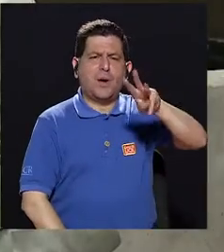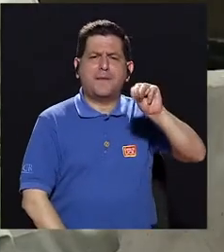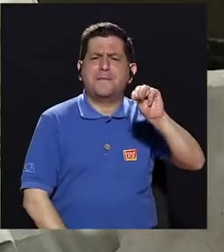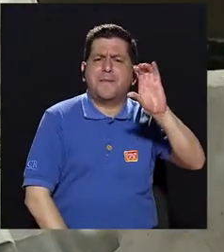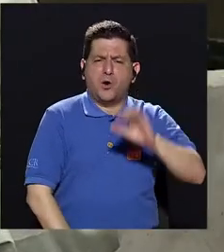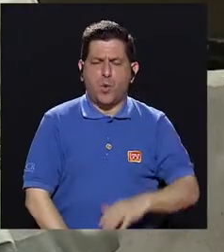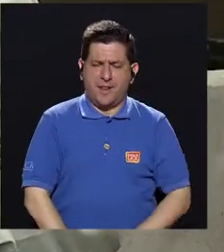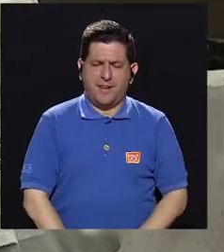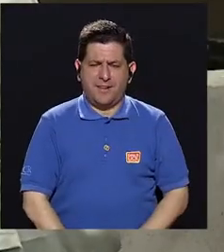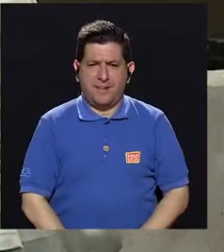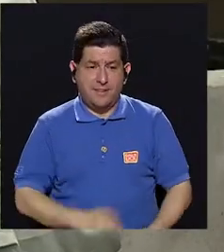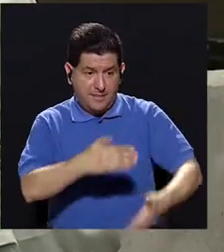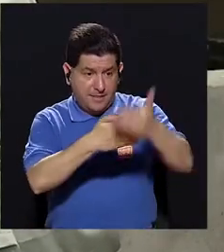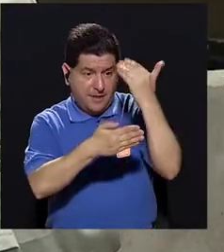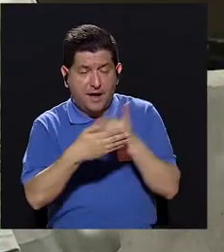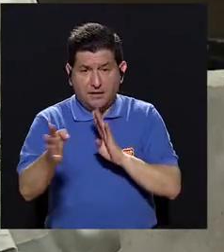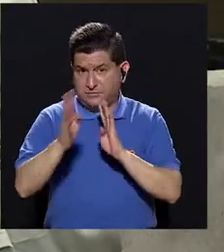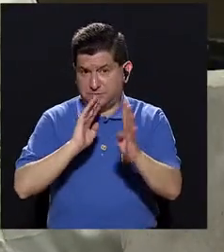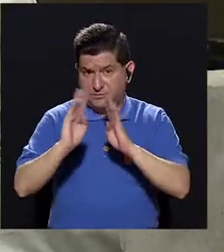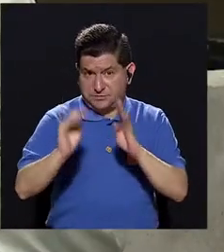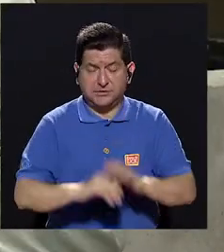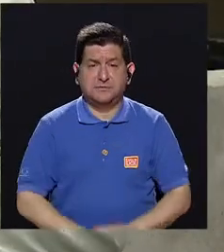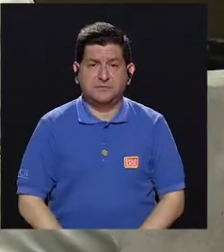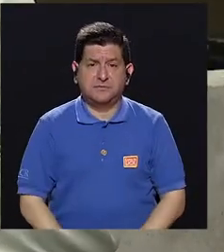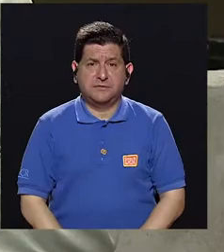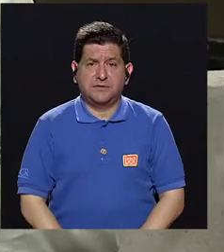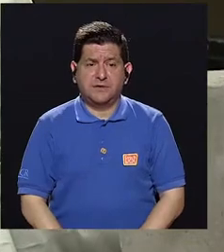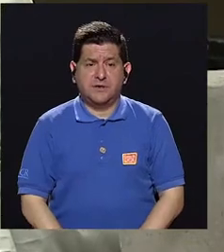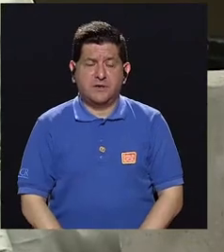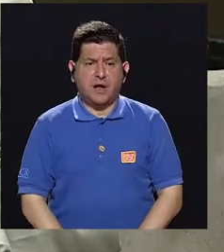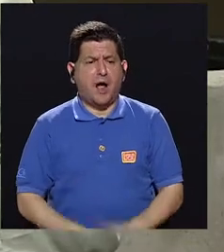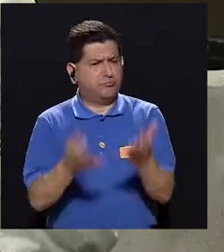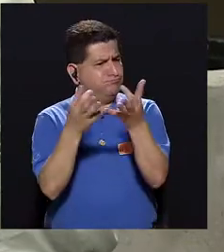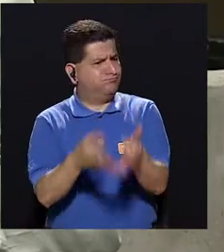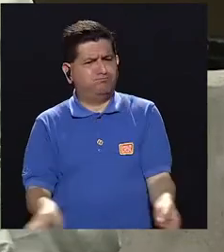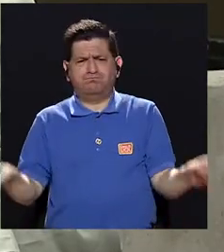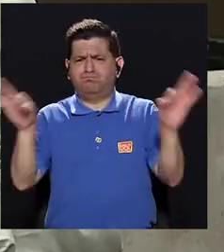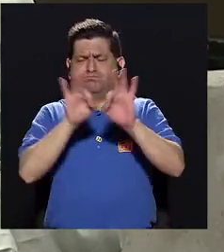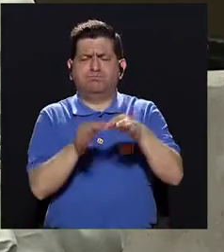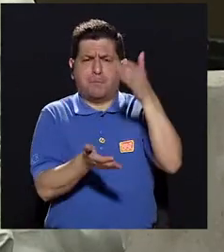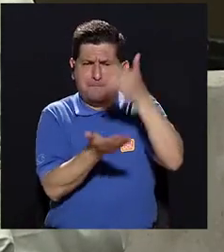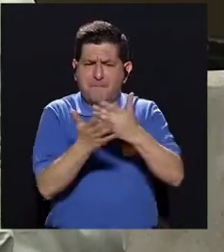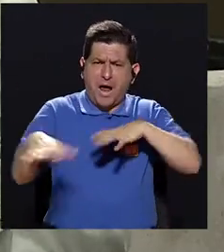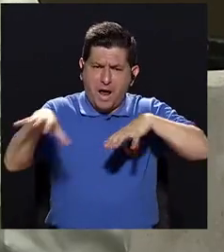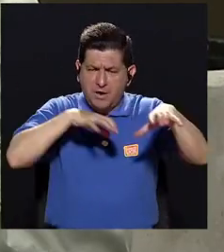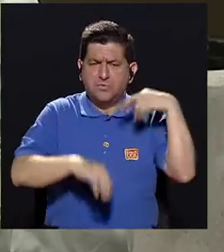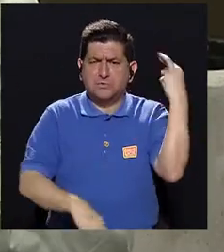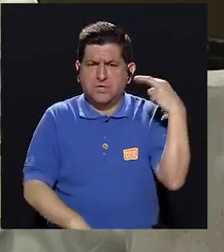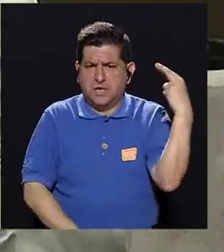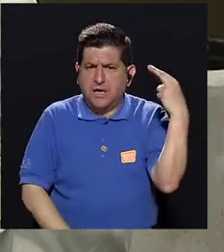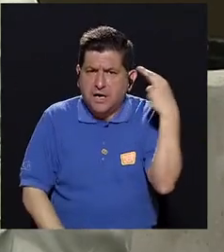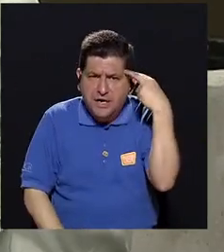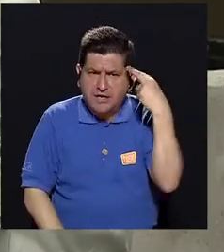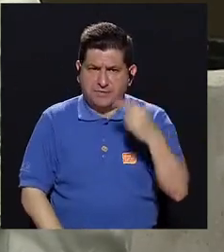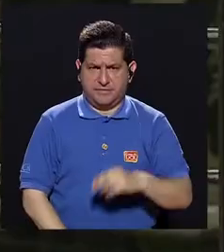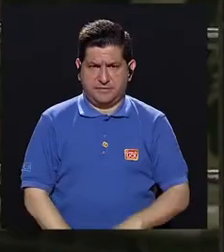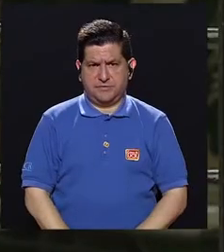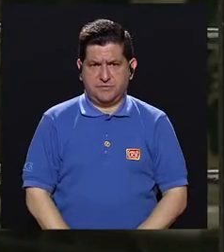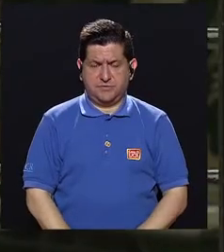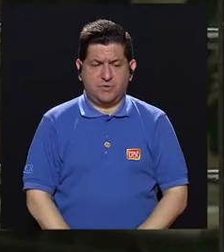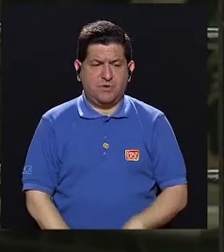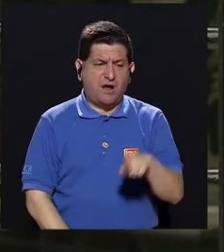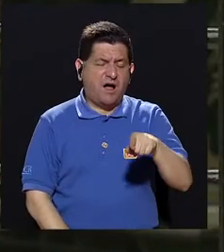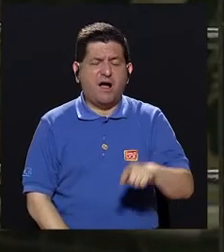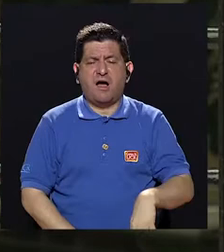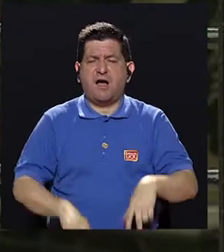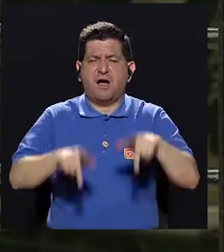bueno, en el bloque pasado conversábamos de que, pues, es sumamente importante hacer pausas activas en virtud